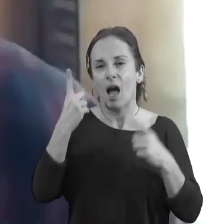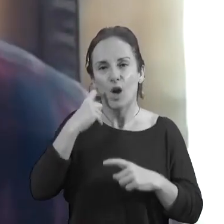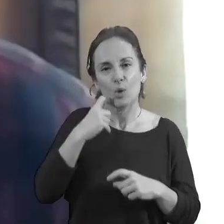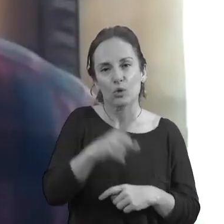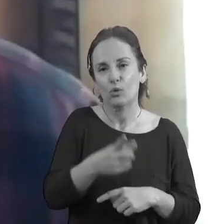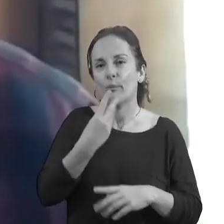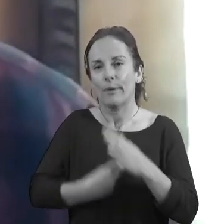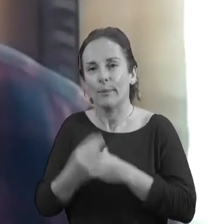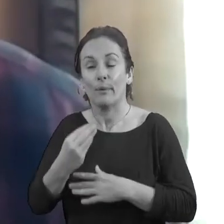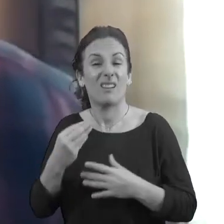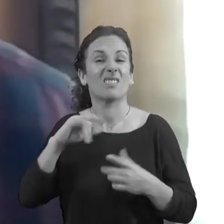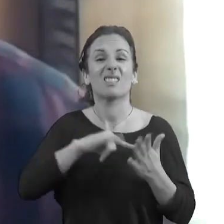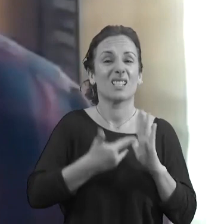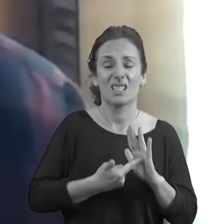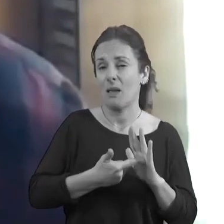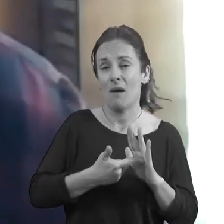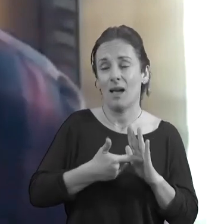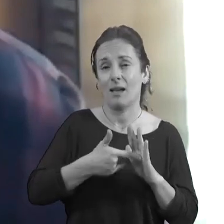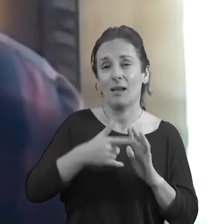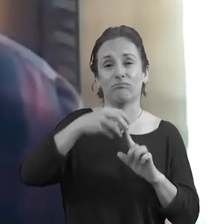El sistema heteropatriarcal en el que vivimos, ¿no?